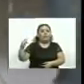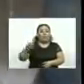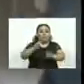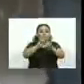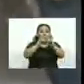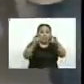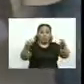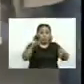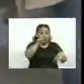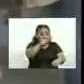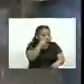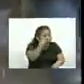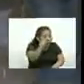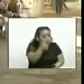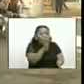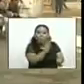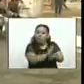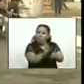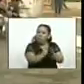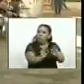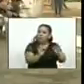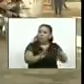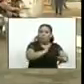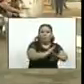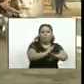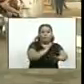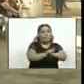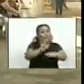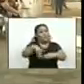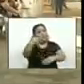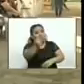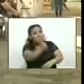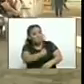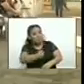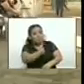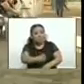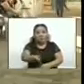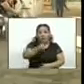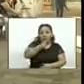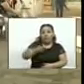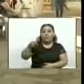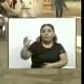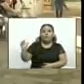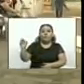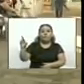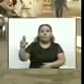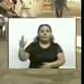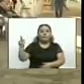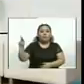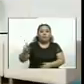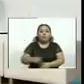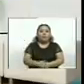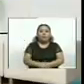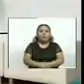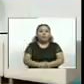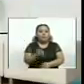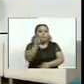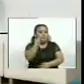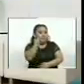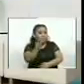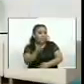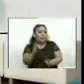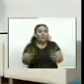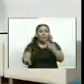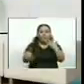compra pólvora busque puestos autorizados es mejor prevenir que lamentar. Para Noticiero Hechos, Eric Alfaro. Y vamos a